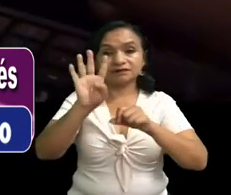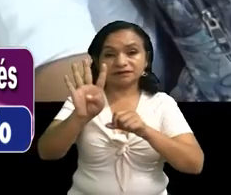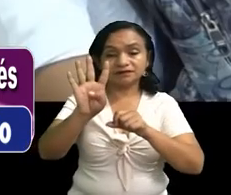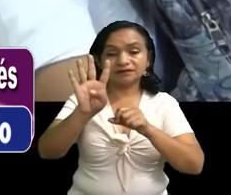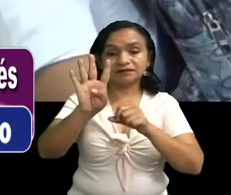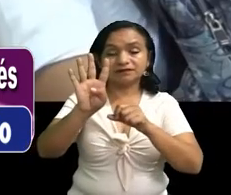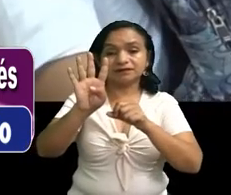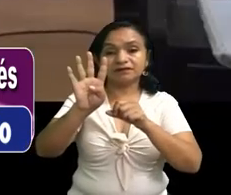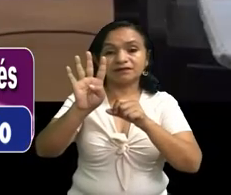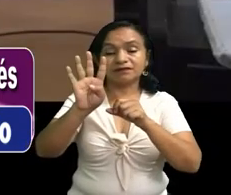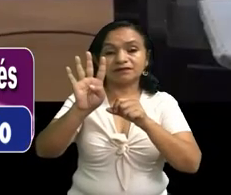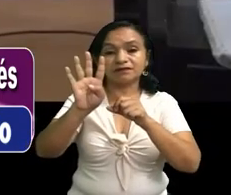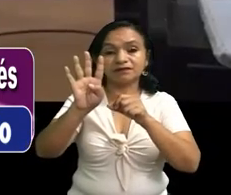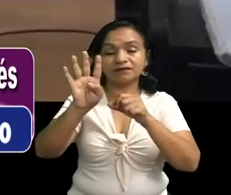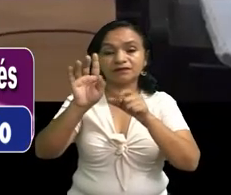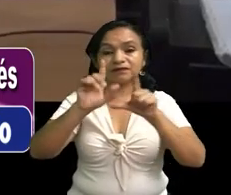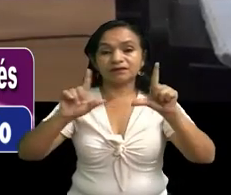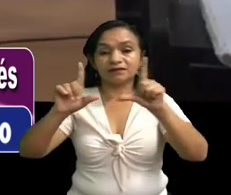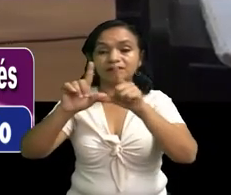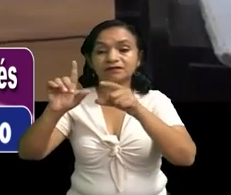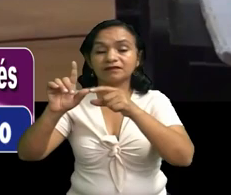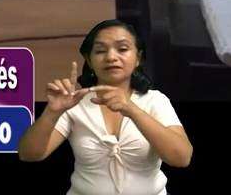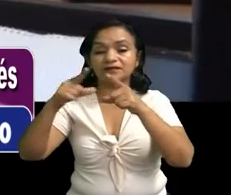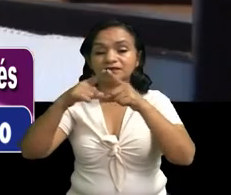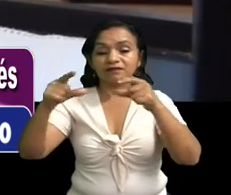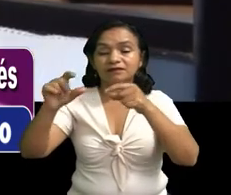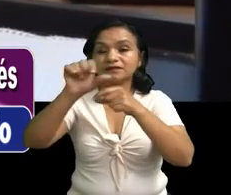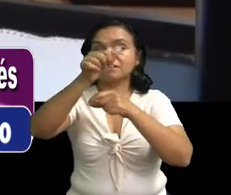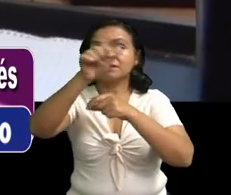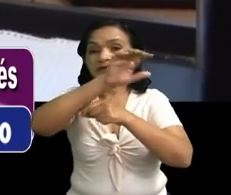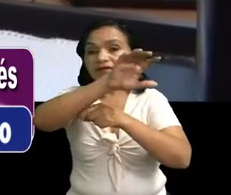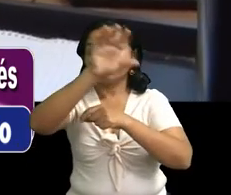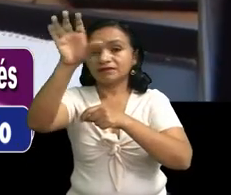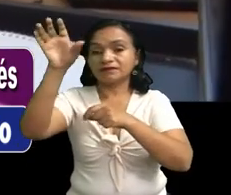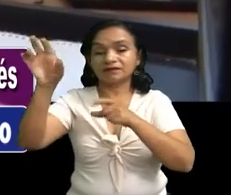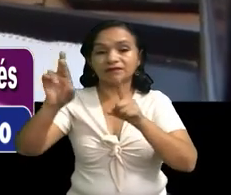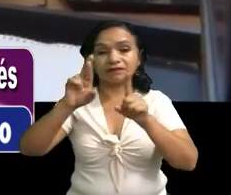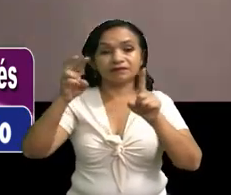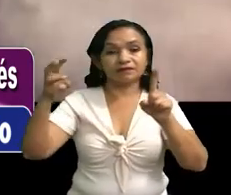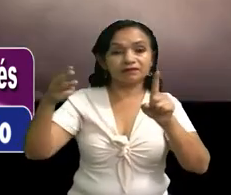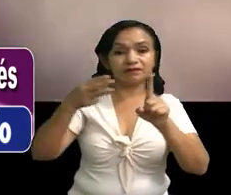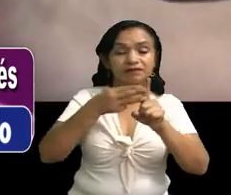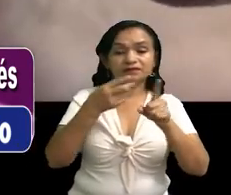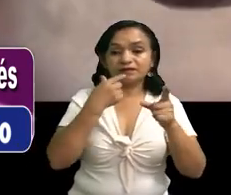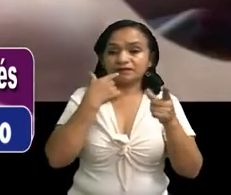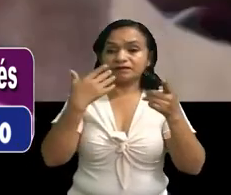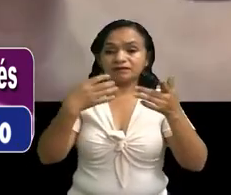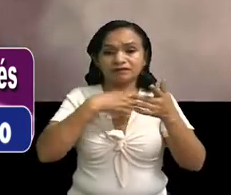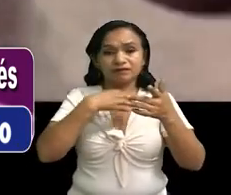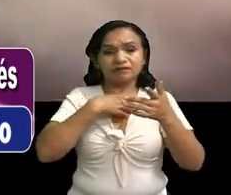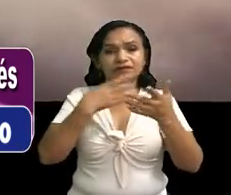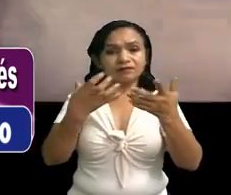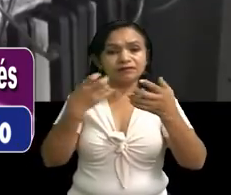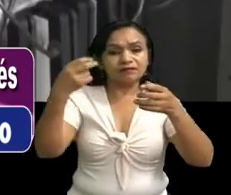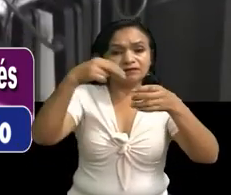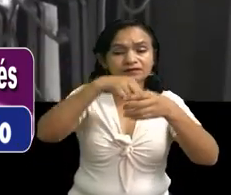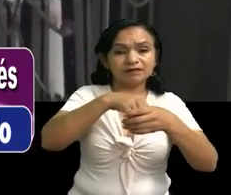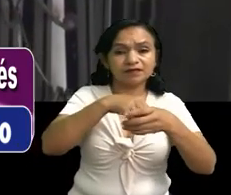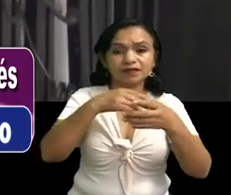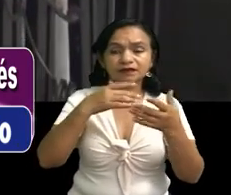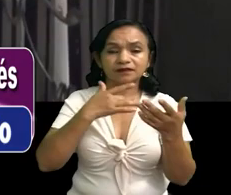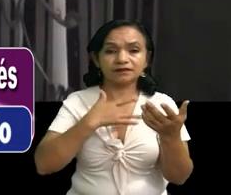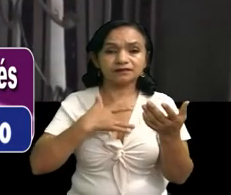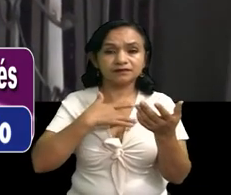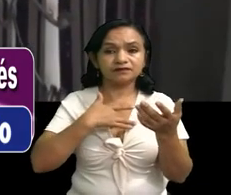de Managua. Claro. Yo sé que las facultades regionales también se están preguntando por qué no entran ellas, pero